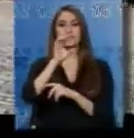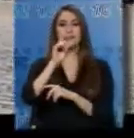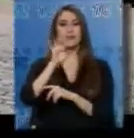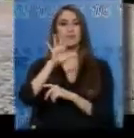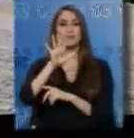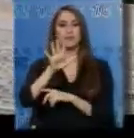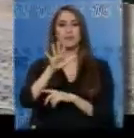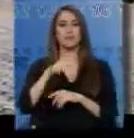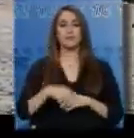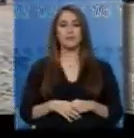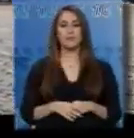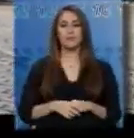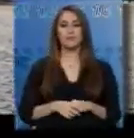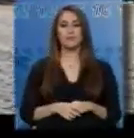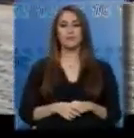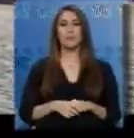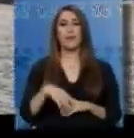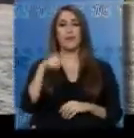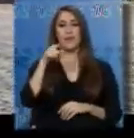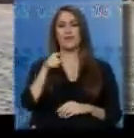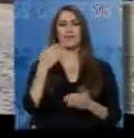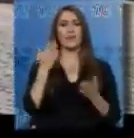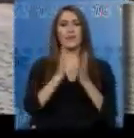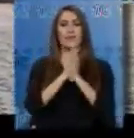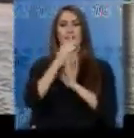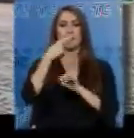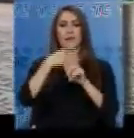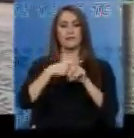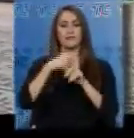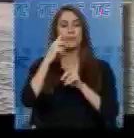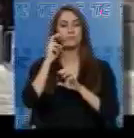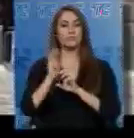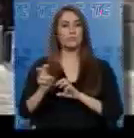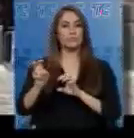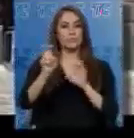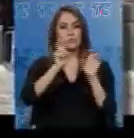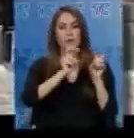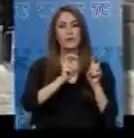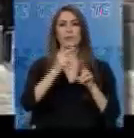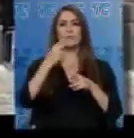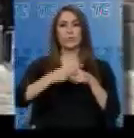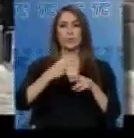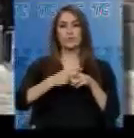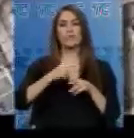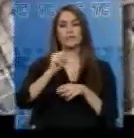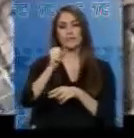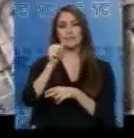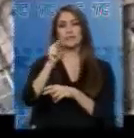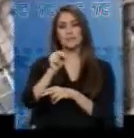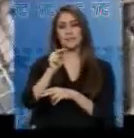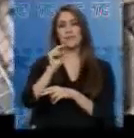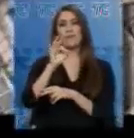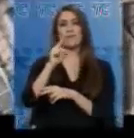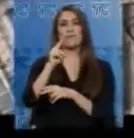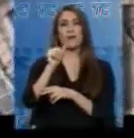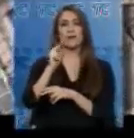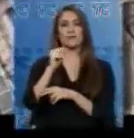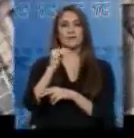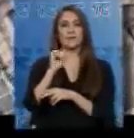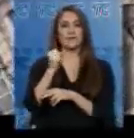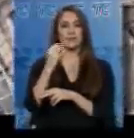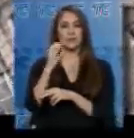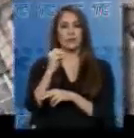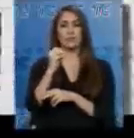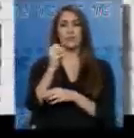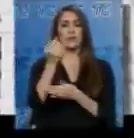1705. Aquí funciona la iglesia, un museo y una radio que llevan el nombre de San Francisco. Los planos originales de la iglesia